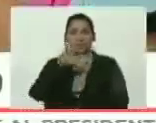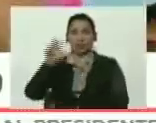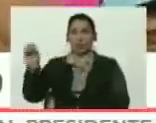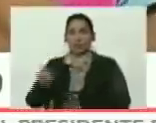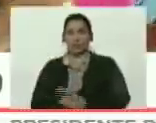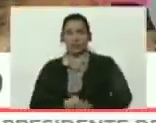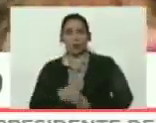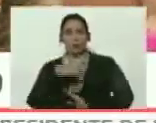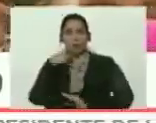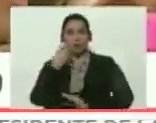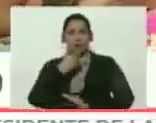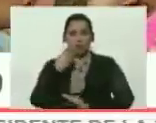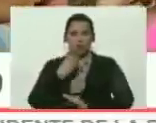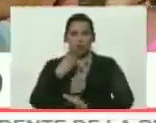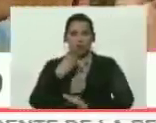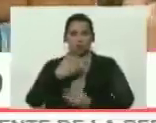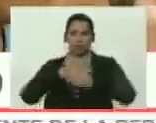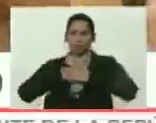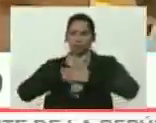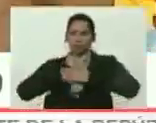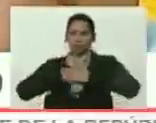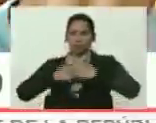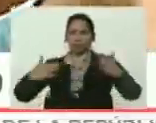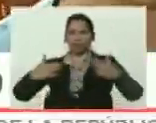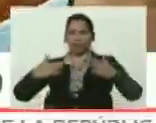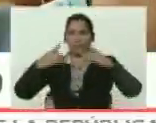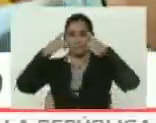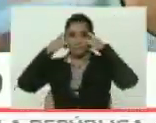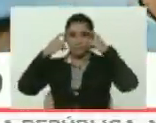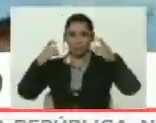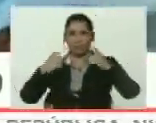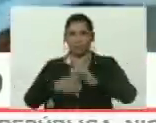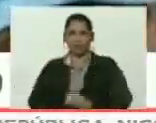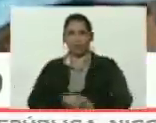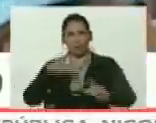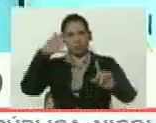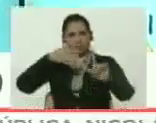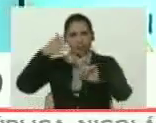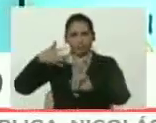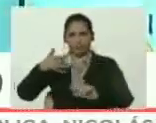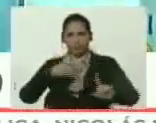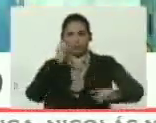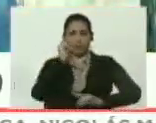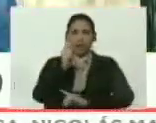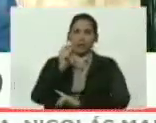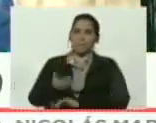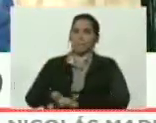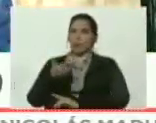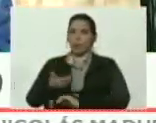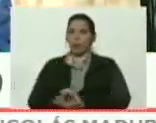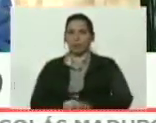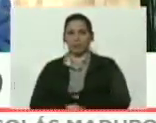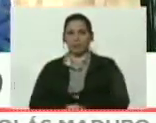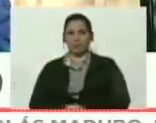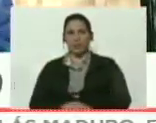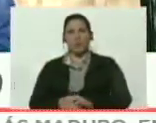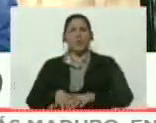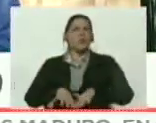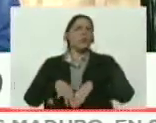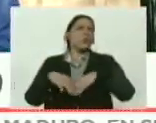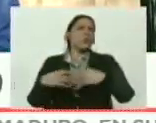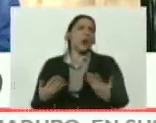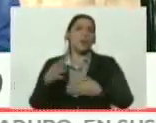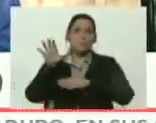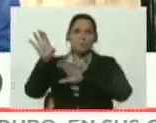23.330 muchachos dedicados profesionalmente a esta tarea. ¿Qué país hace un plan